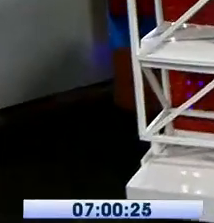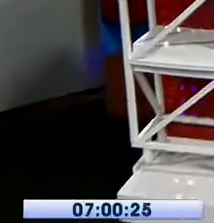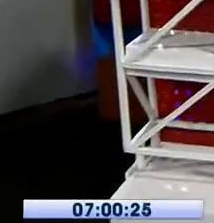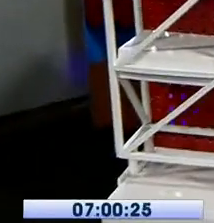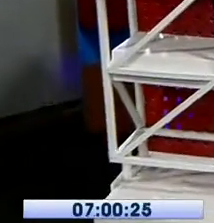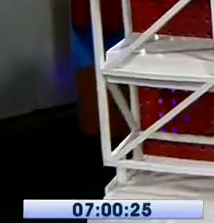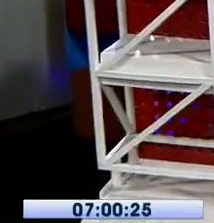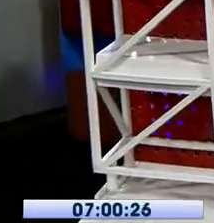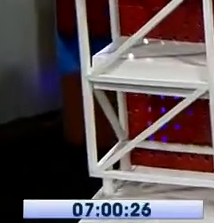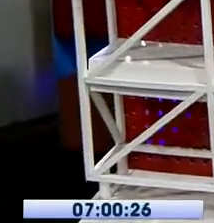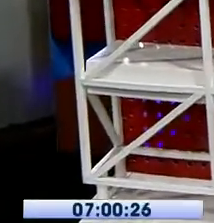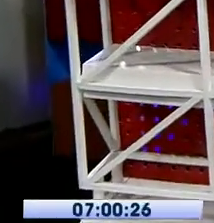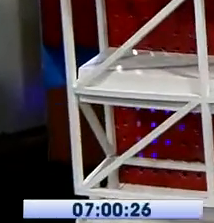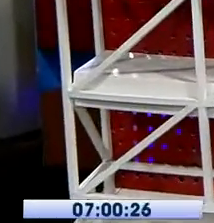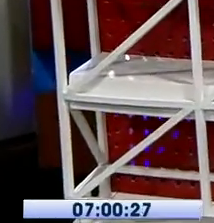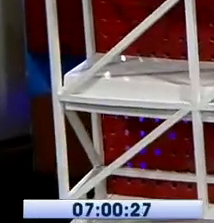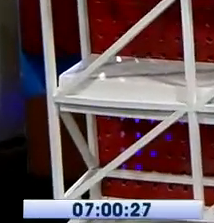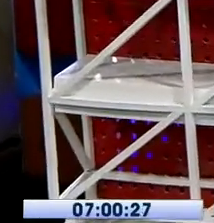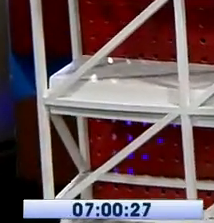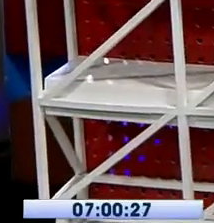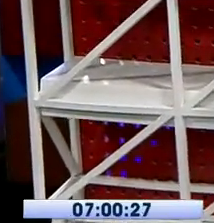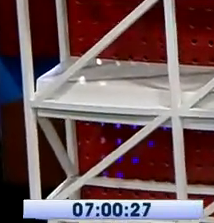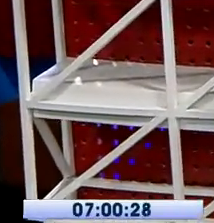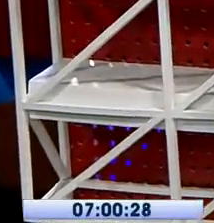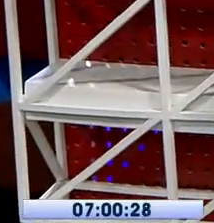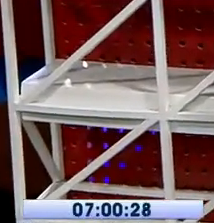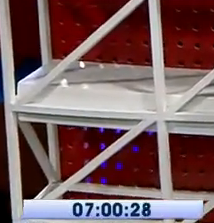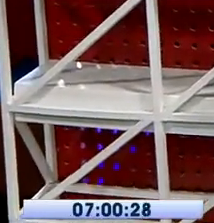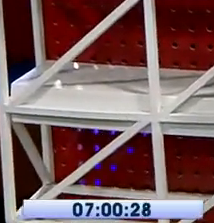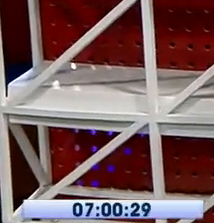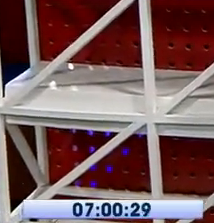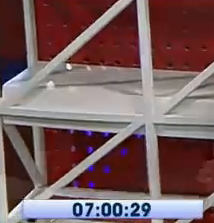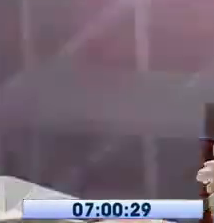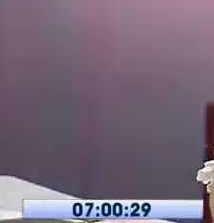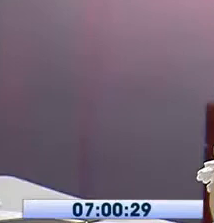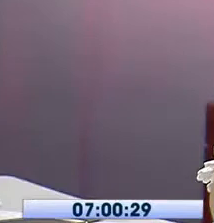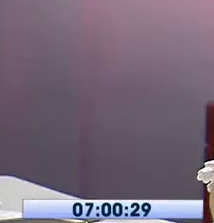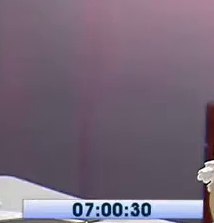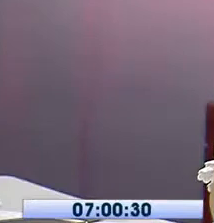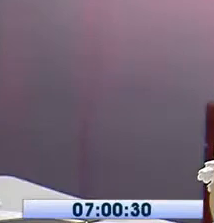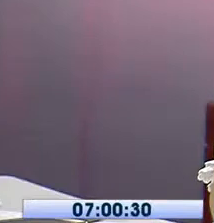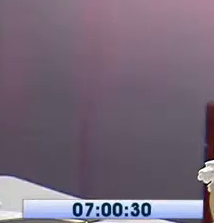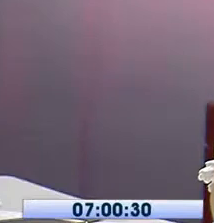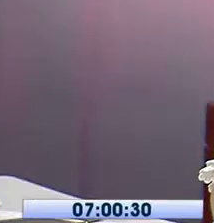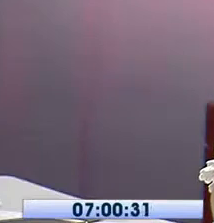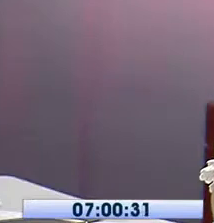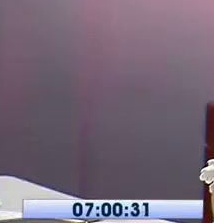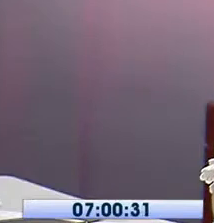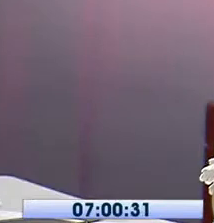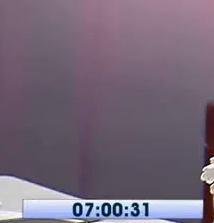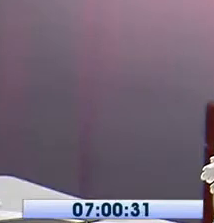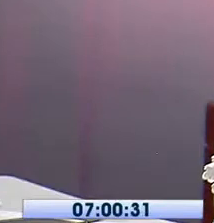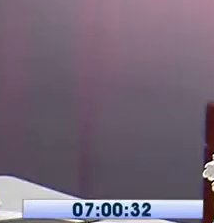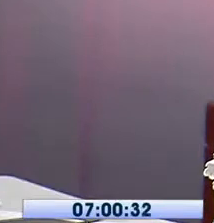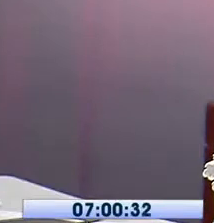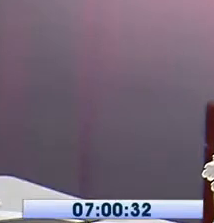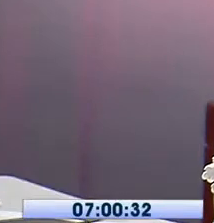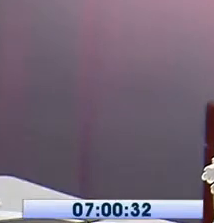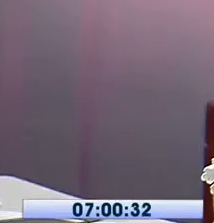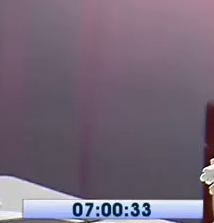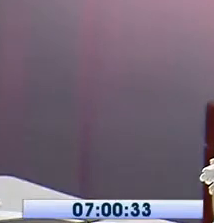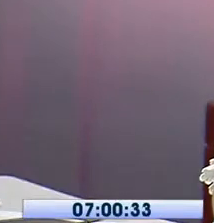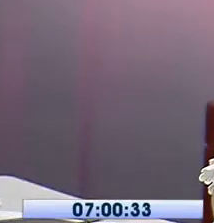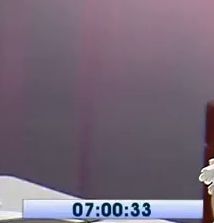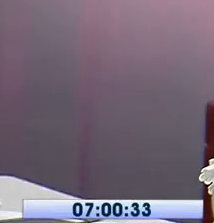Y de este incendio pasamos a un accidente de tránsito. Triple colisión vehicular deja como saldo 2 personas heridas en el Cantón